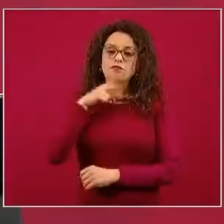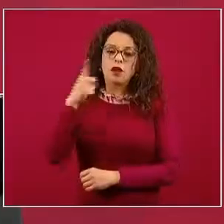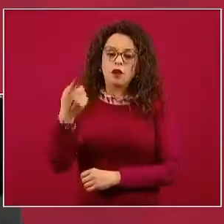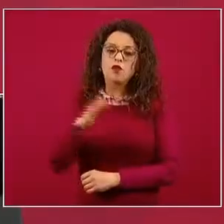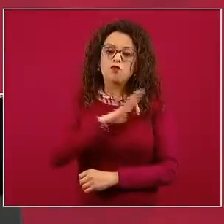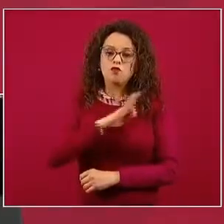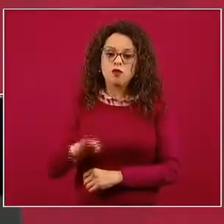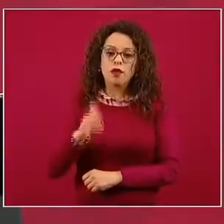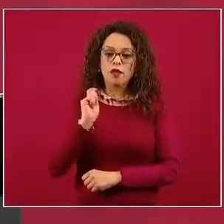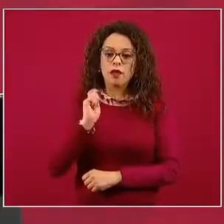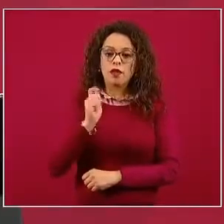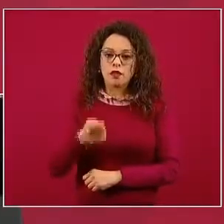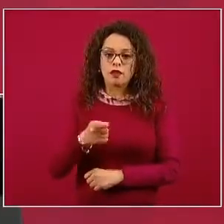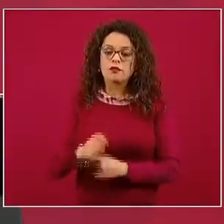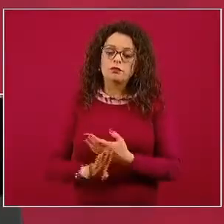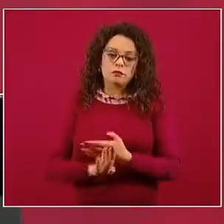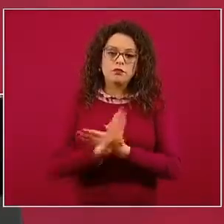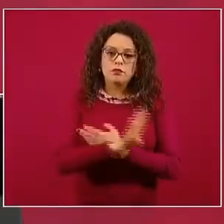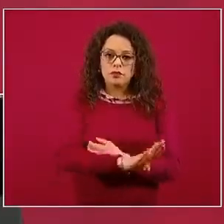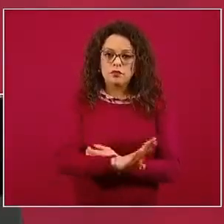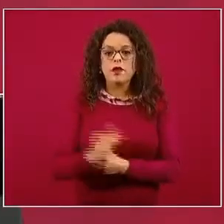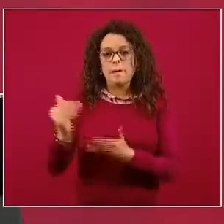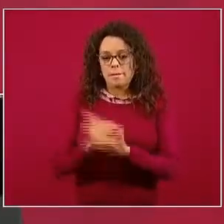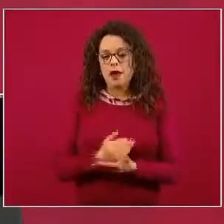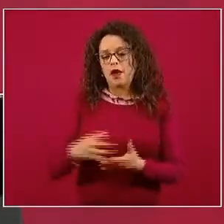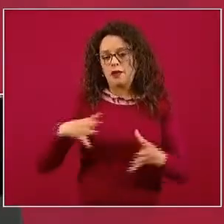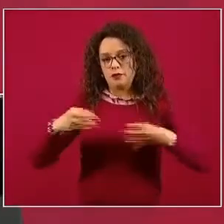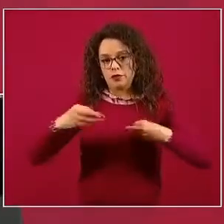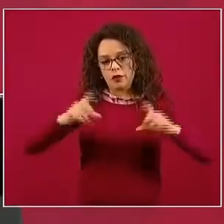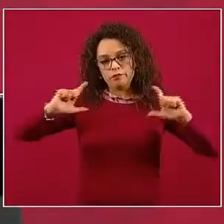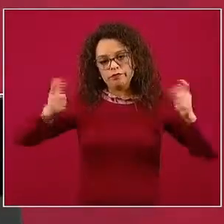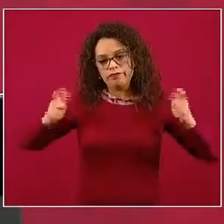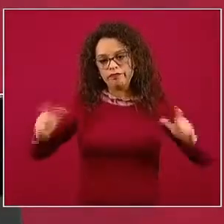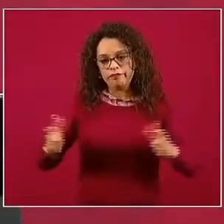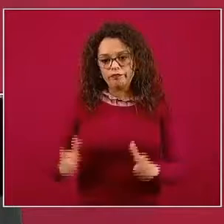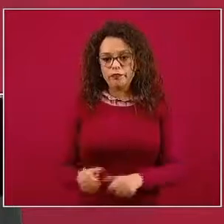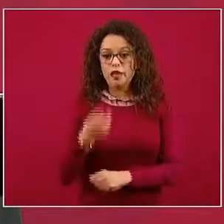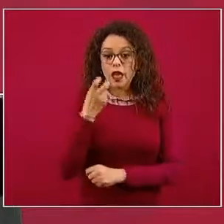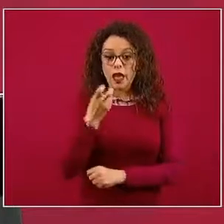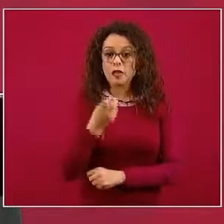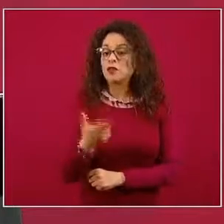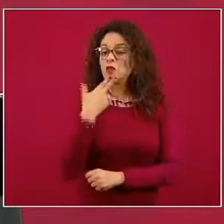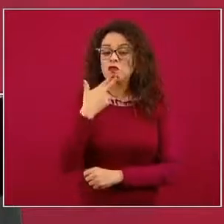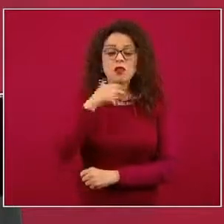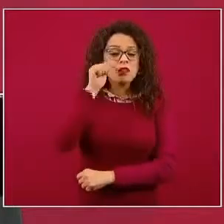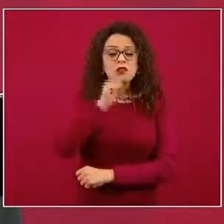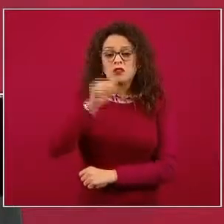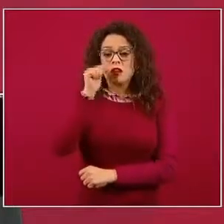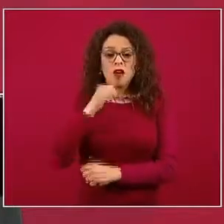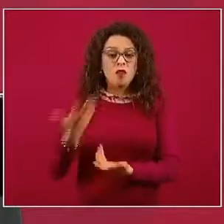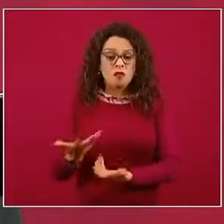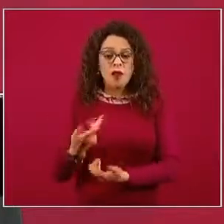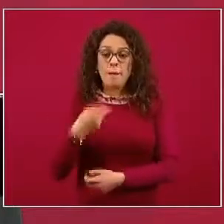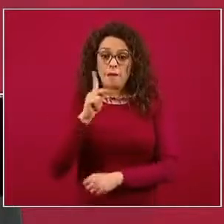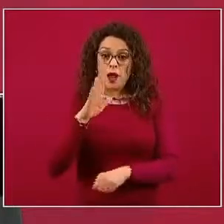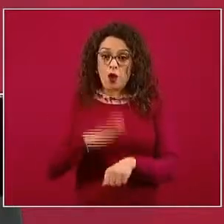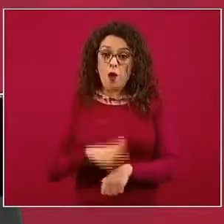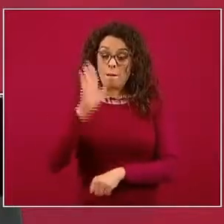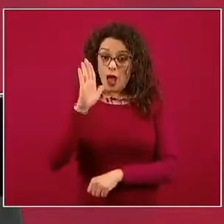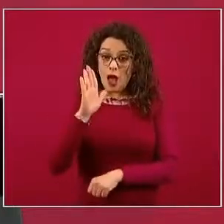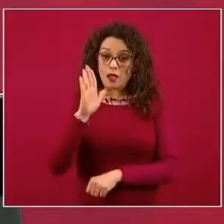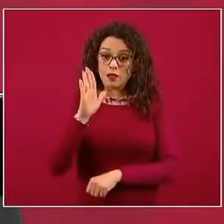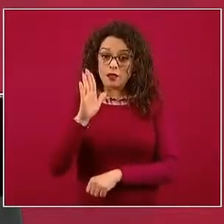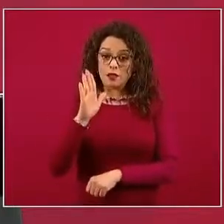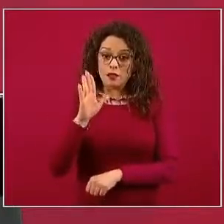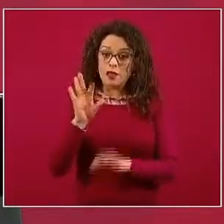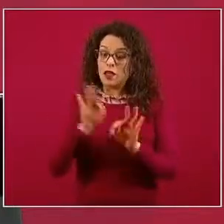de que haya menos contagios. Entonces, esto es útil todo el tiempo, desde luego es más relevante conforme